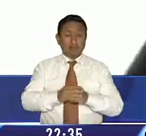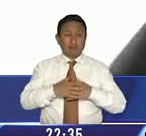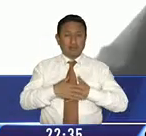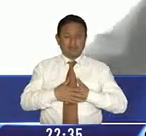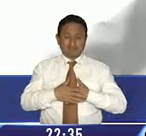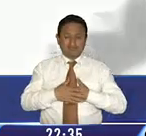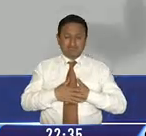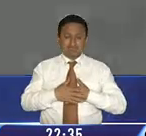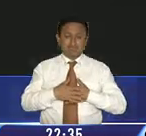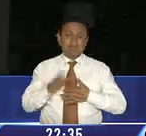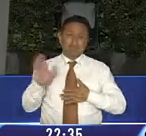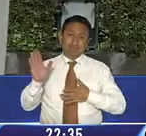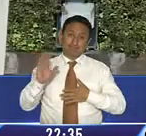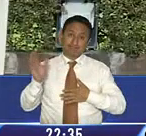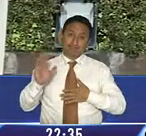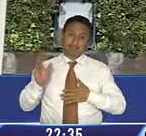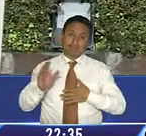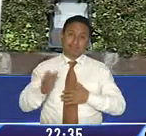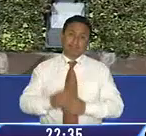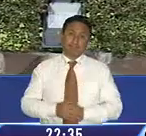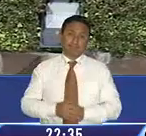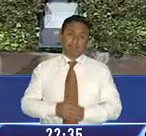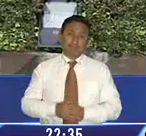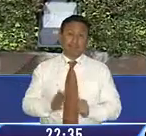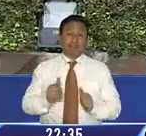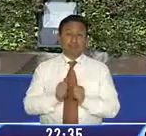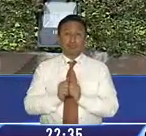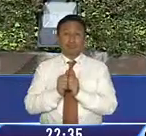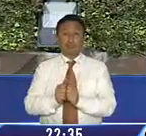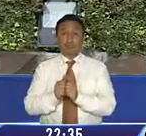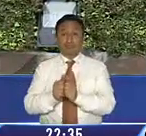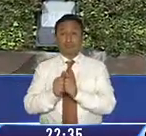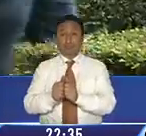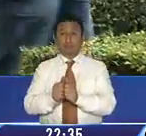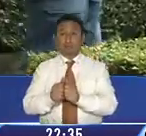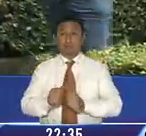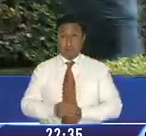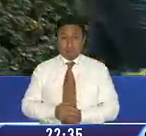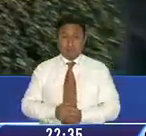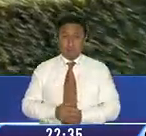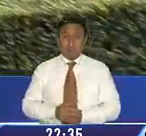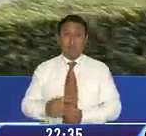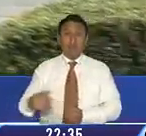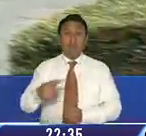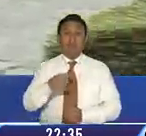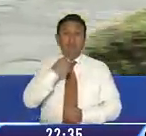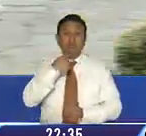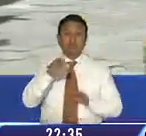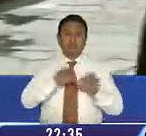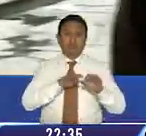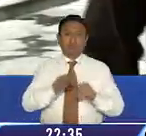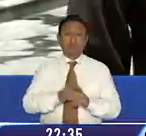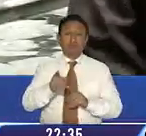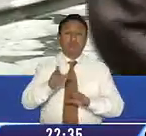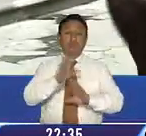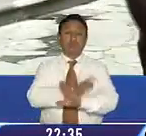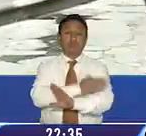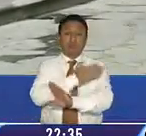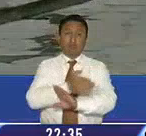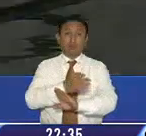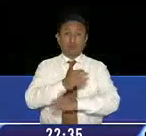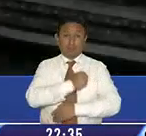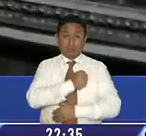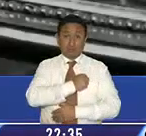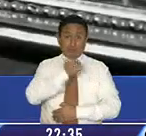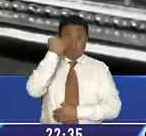Adiós. Mientras caminábamos por el convento de San Francisco, el religioso explicó que esa canción, creada por